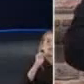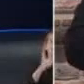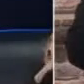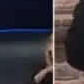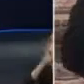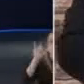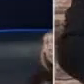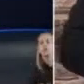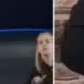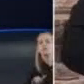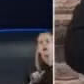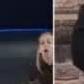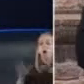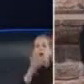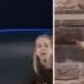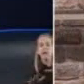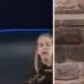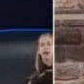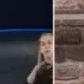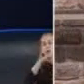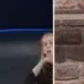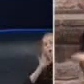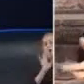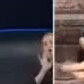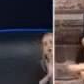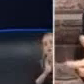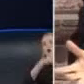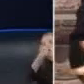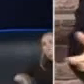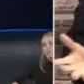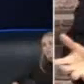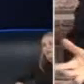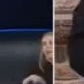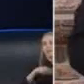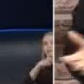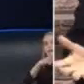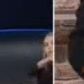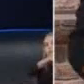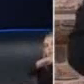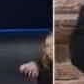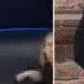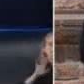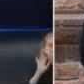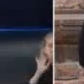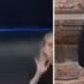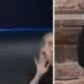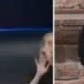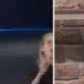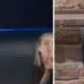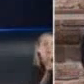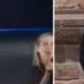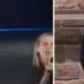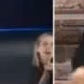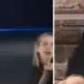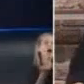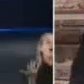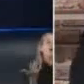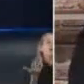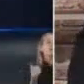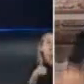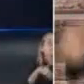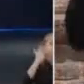conflictividad política que tiene argentina pero lo hace que te tiene que decir algo o sea era patético que te mudas con todo lo